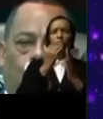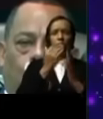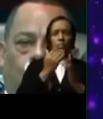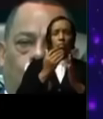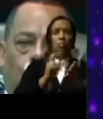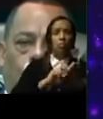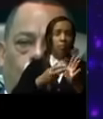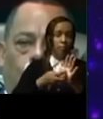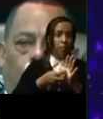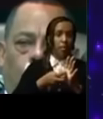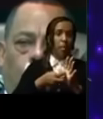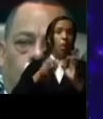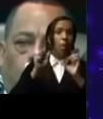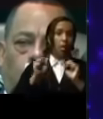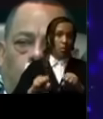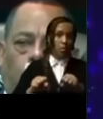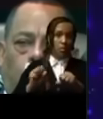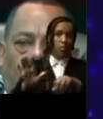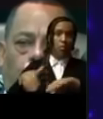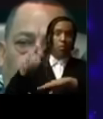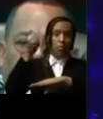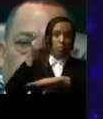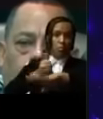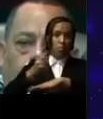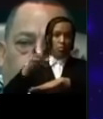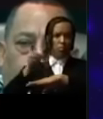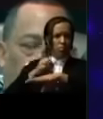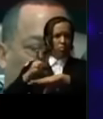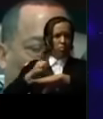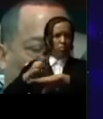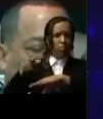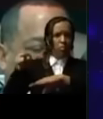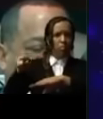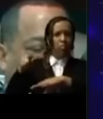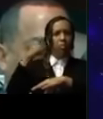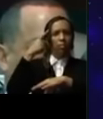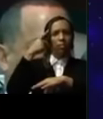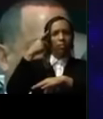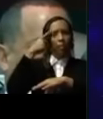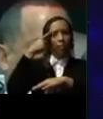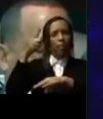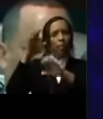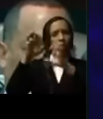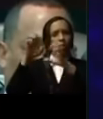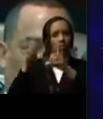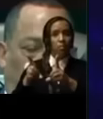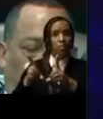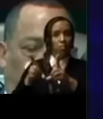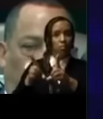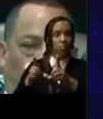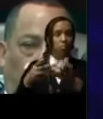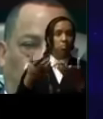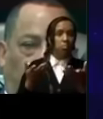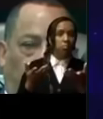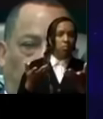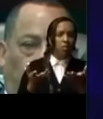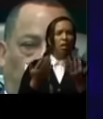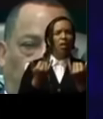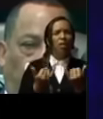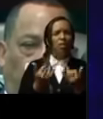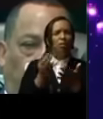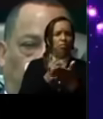aprovechando este turno para pedir de manera encarecida a nuestro excelentísimo señor